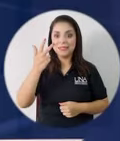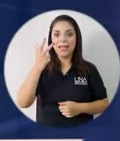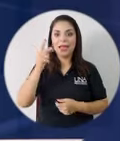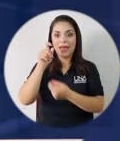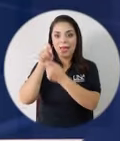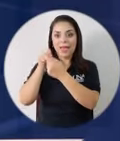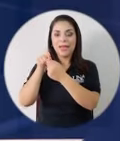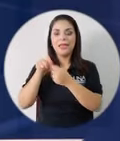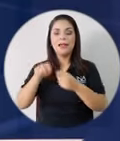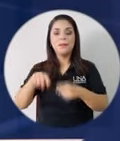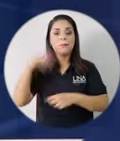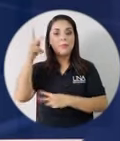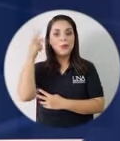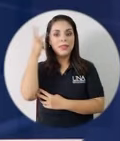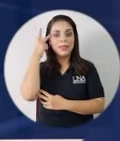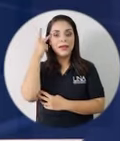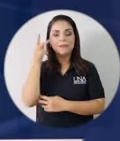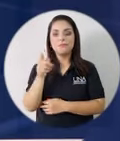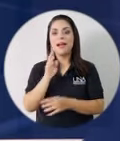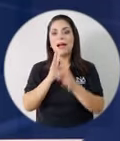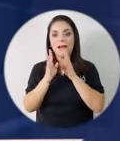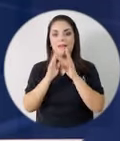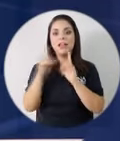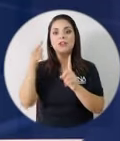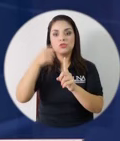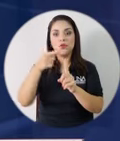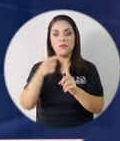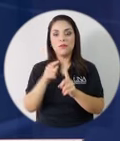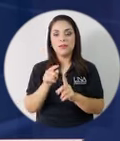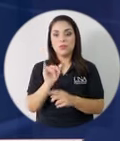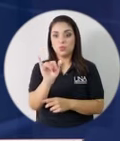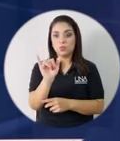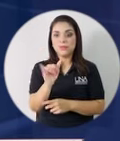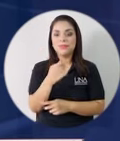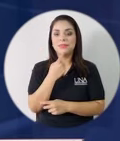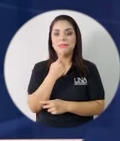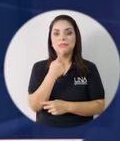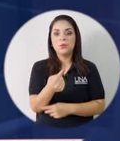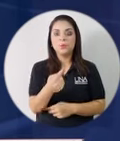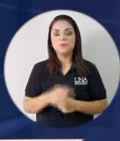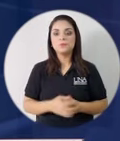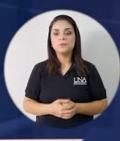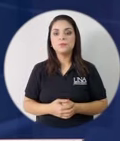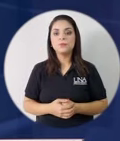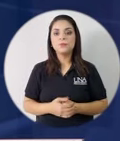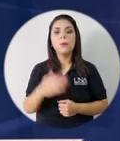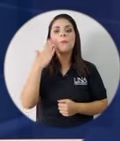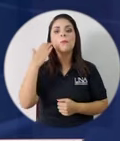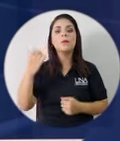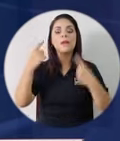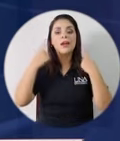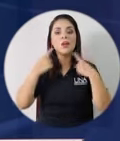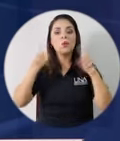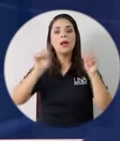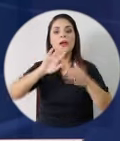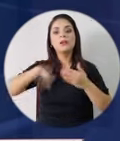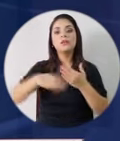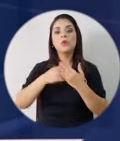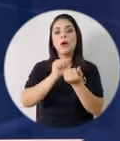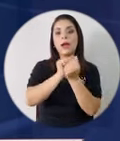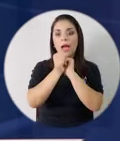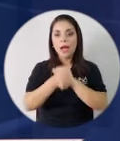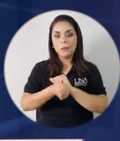El tercero está en el tercer eje precisamente de la política, que es, y que tiene que ver con esto que usted estaba diciendo, porque para lograr todo